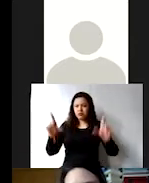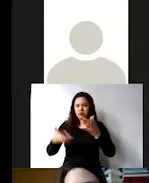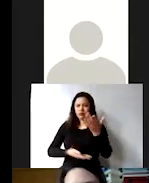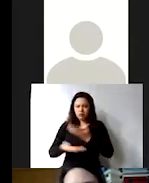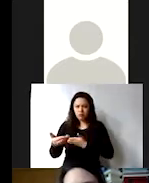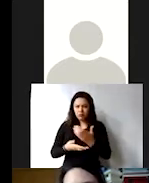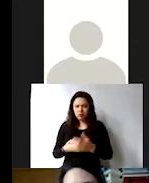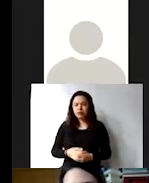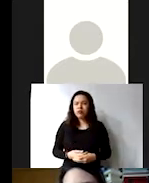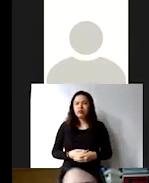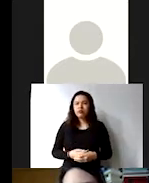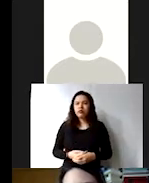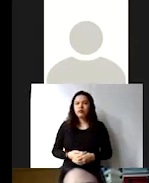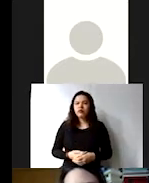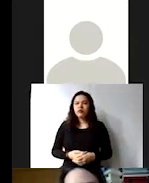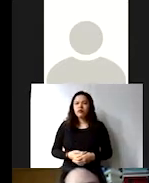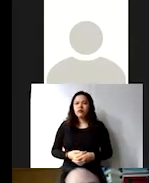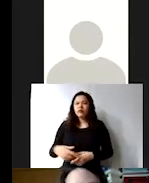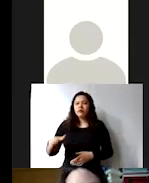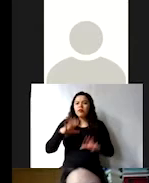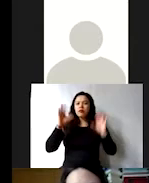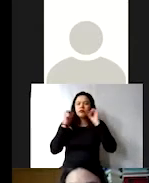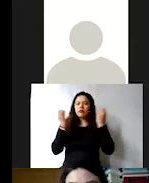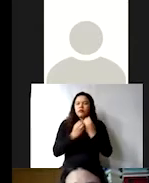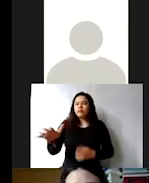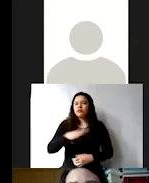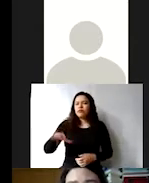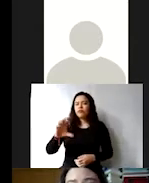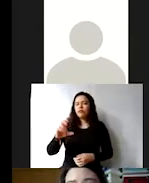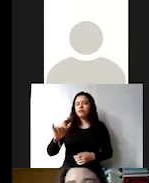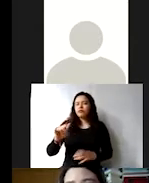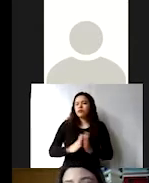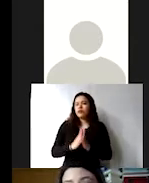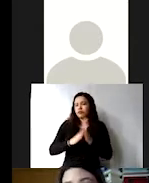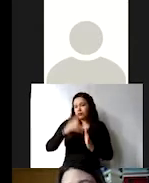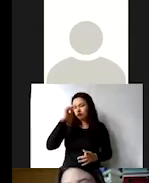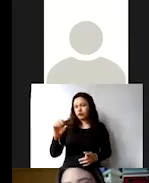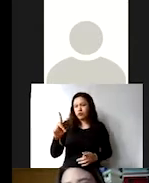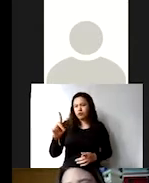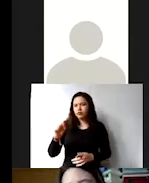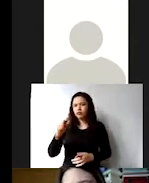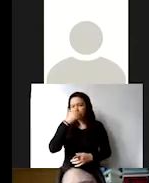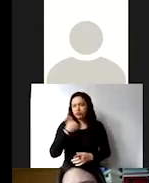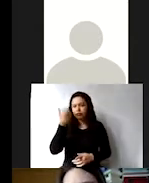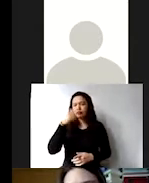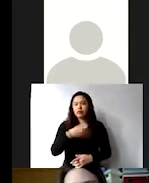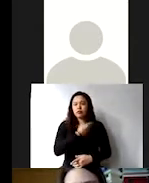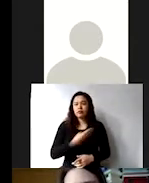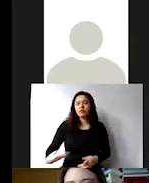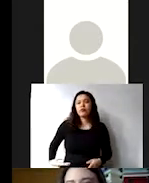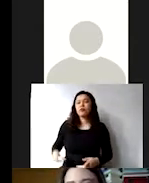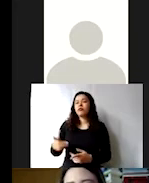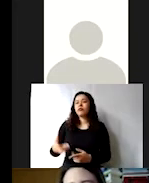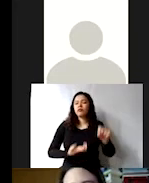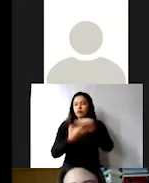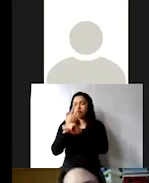las organizaciones de la sociedad civil en la revisión de los ODS. A nivel municipal y nivel estatal, la cosa es